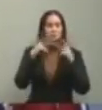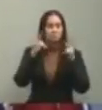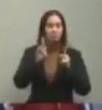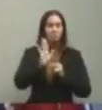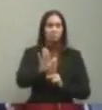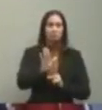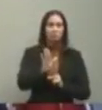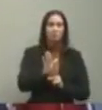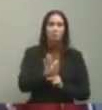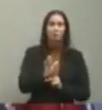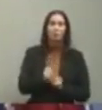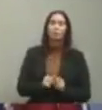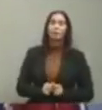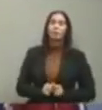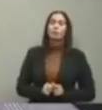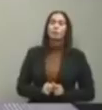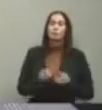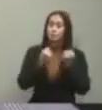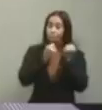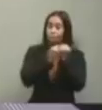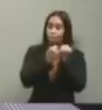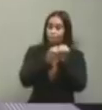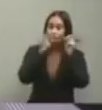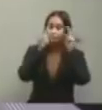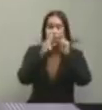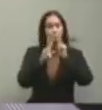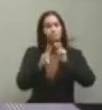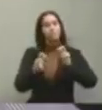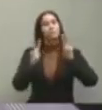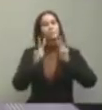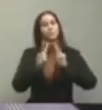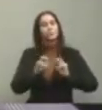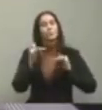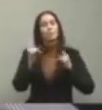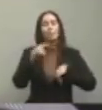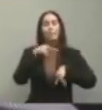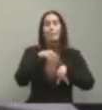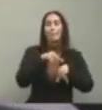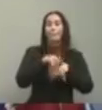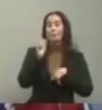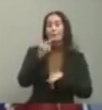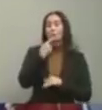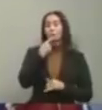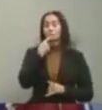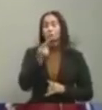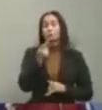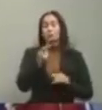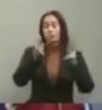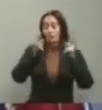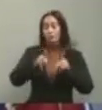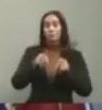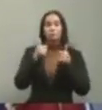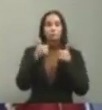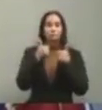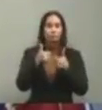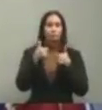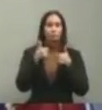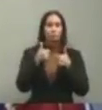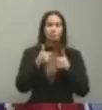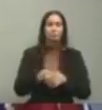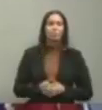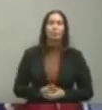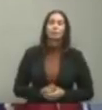está dándose de soporte y en este momento puede decir que el paciente evoluciona muy bien